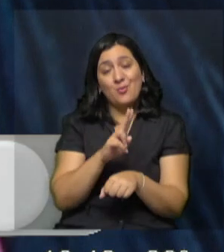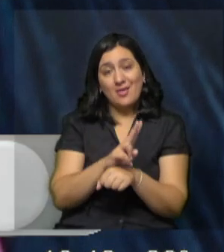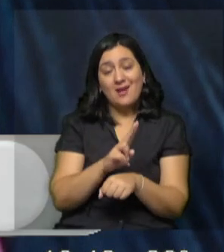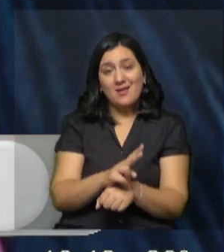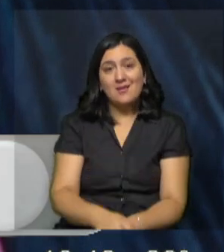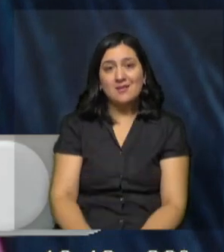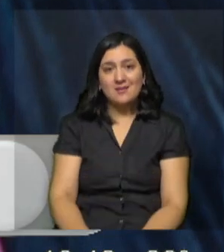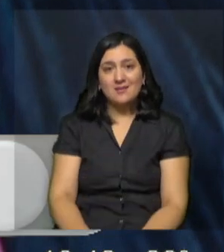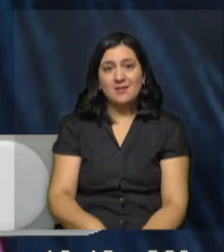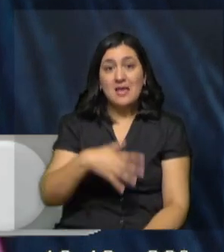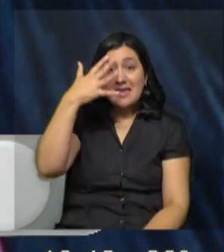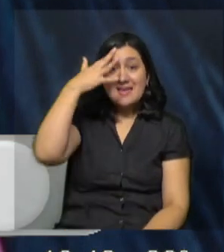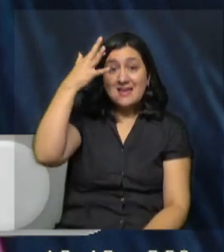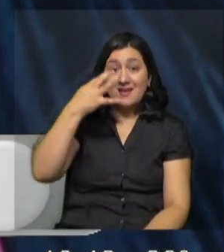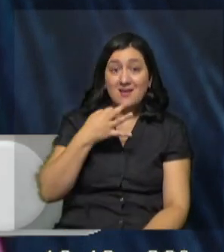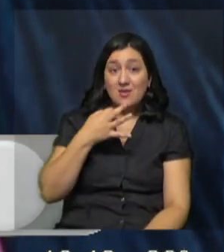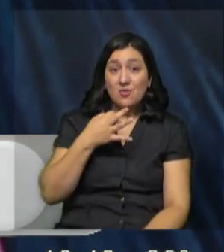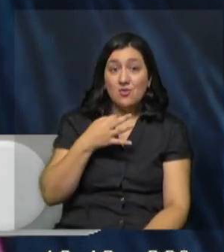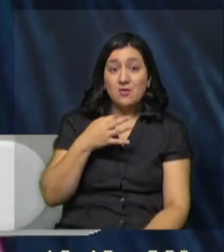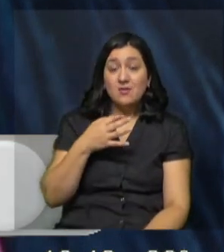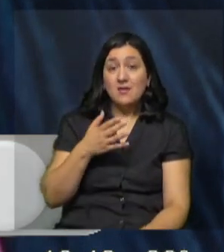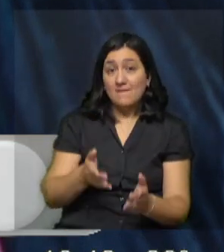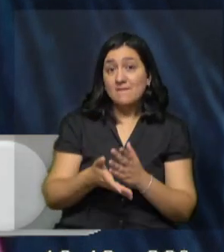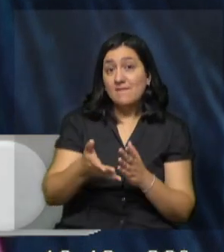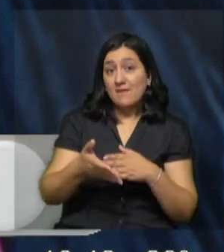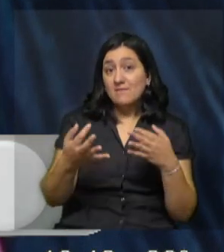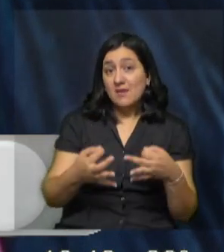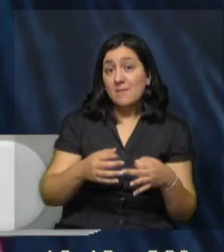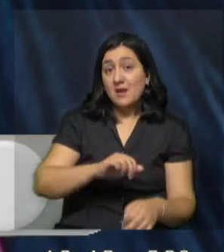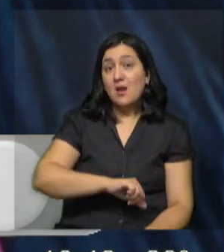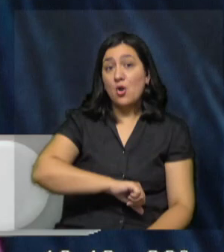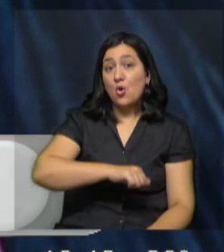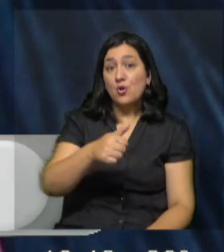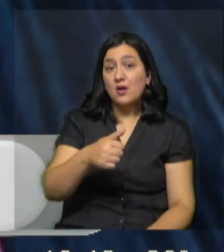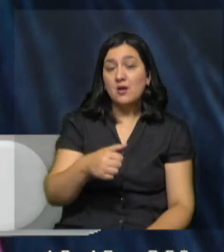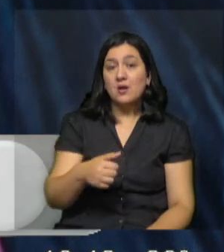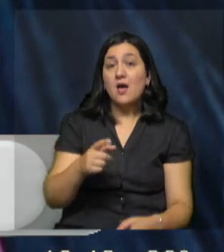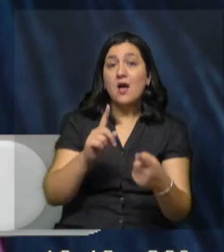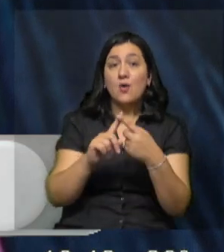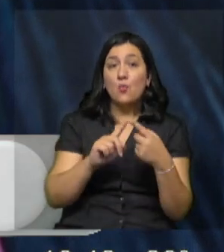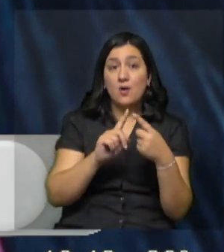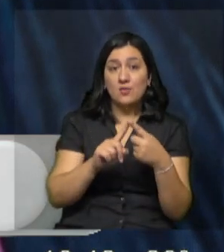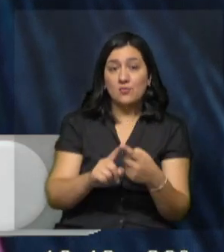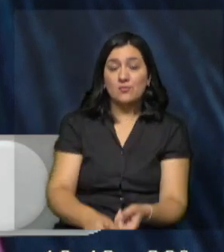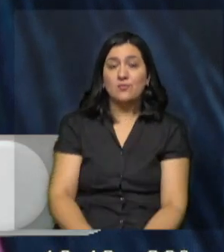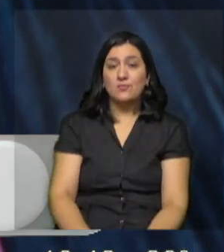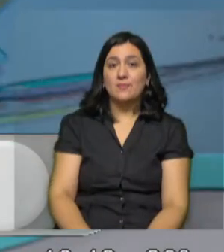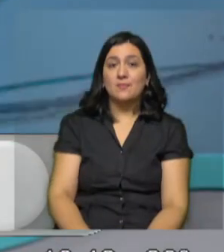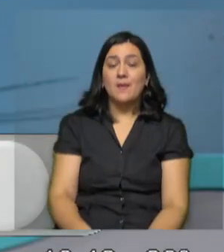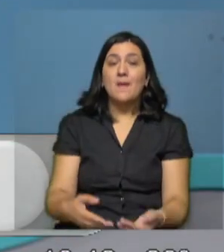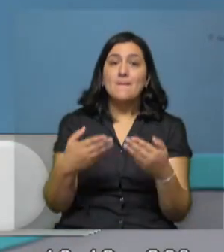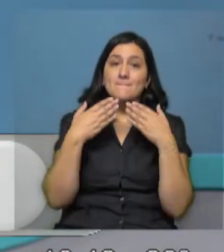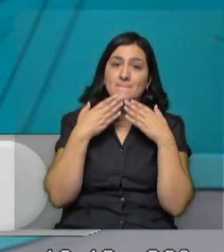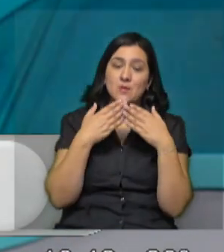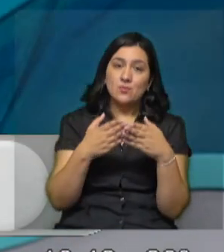necesitamos. Y creo que bueno, que en ese camino estamos de lograr, ojalá, que acuerdo para poder tener los jugadores. Pregunta bisagra,